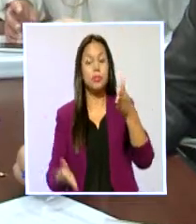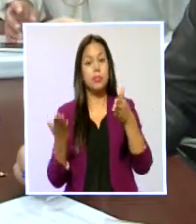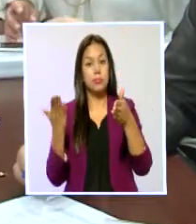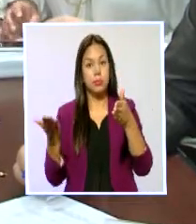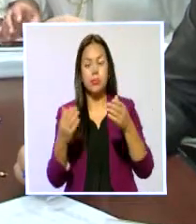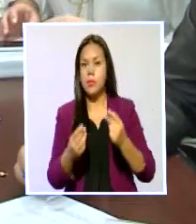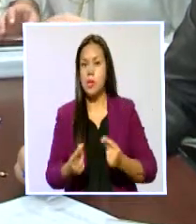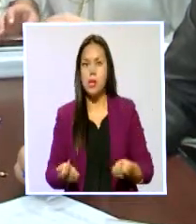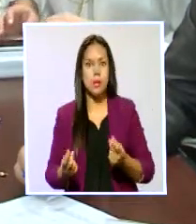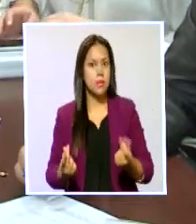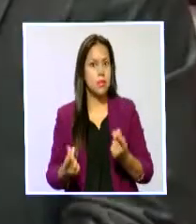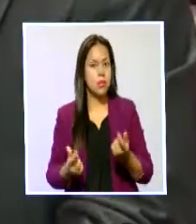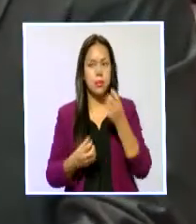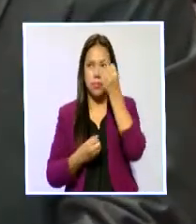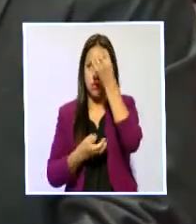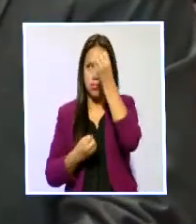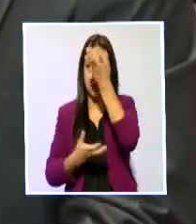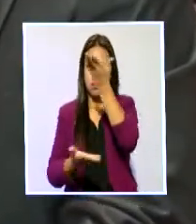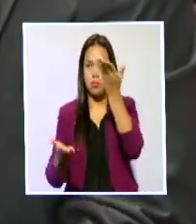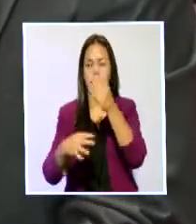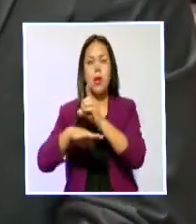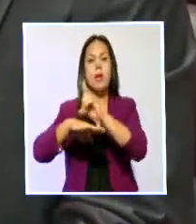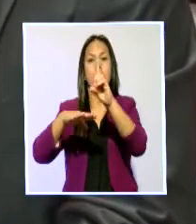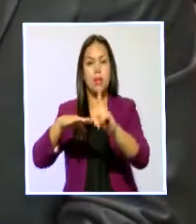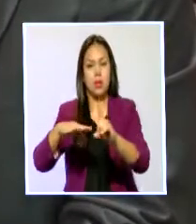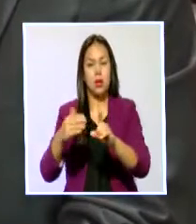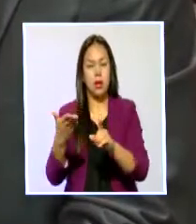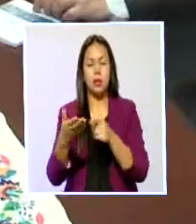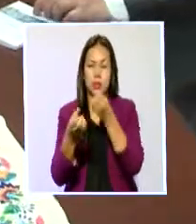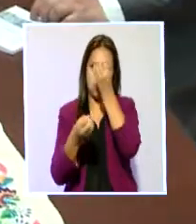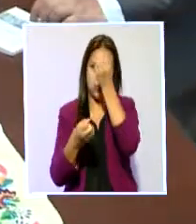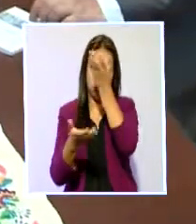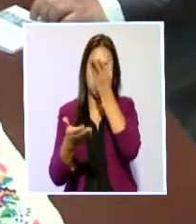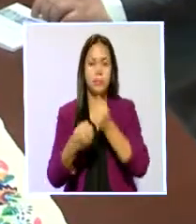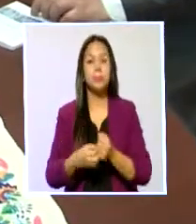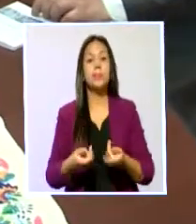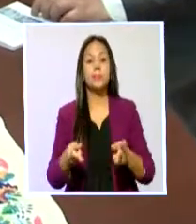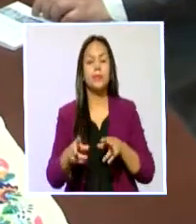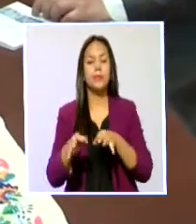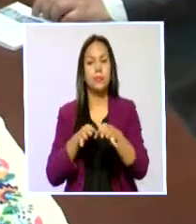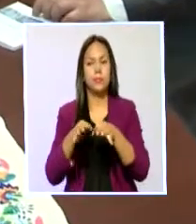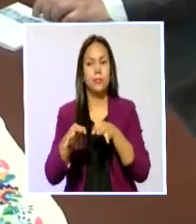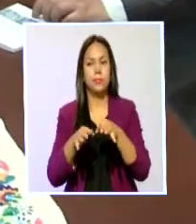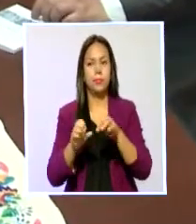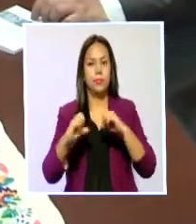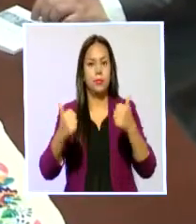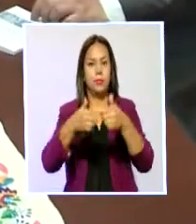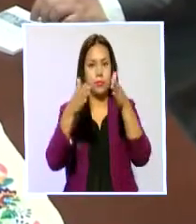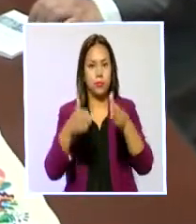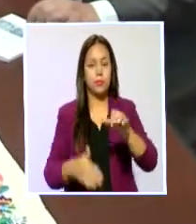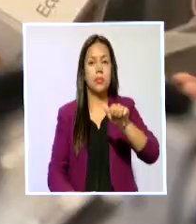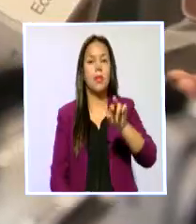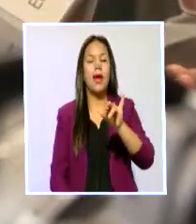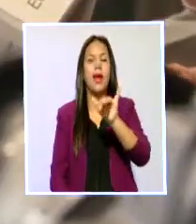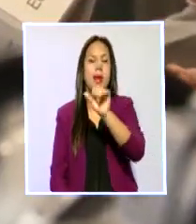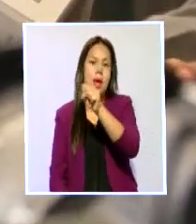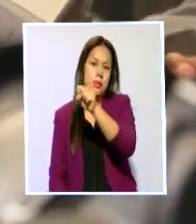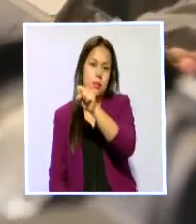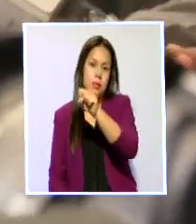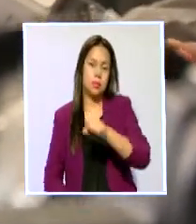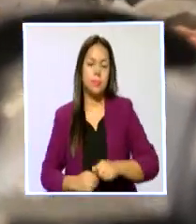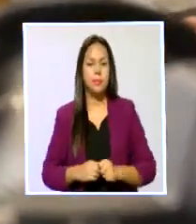inmediatamente informó a los integrantes del Consejo de Administración Legislativa. Así lo explicó la asambleísta Verónica Arias.